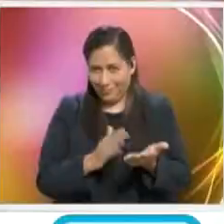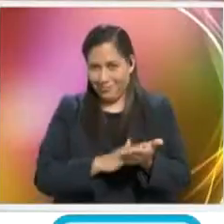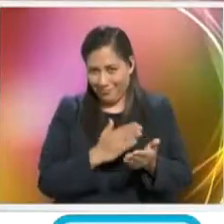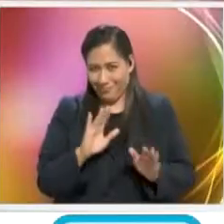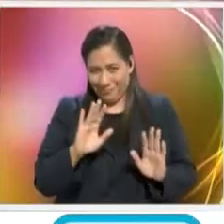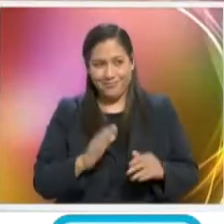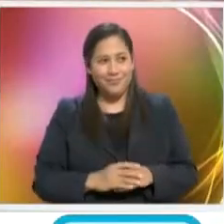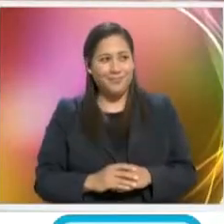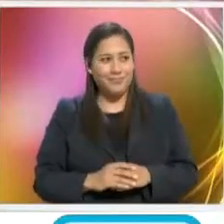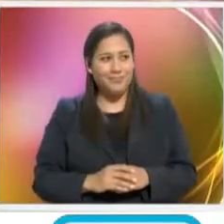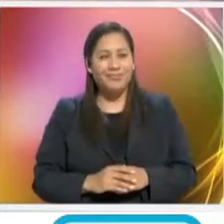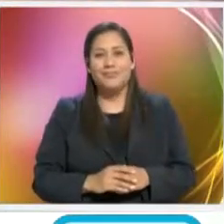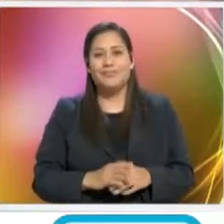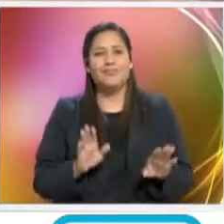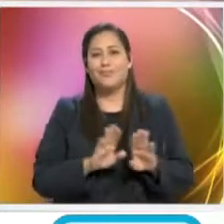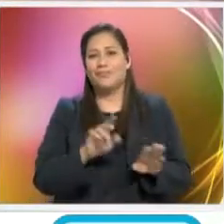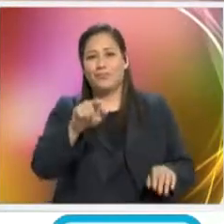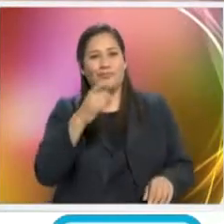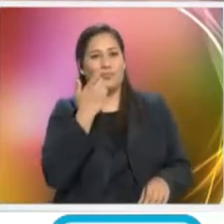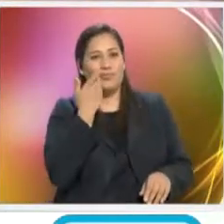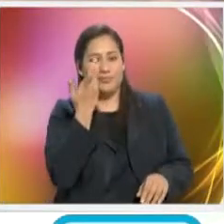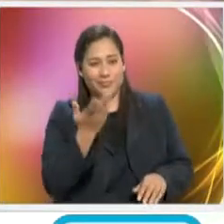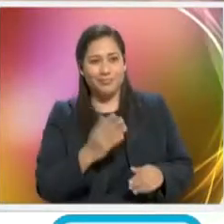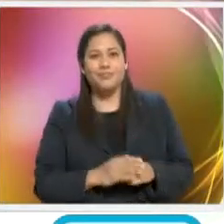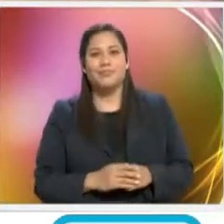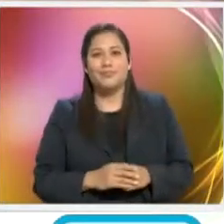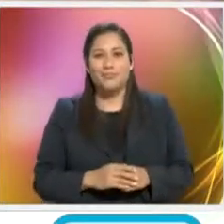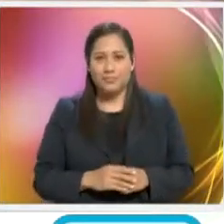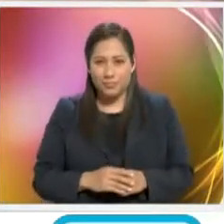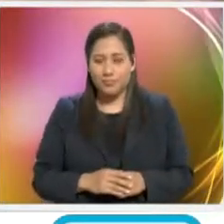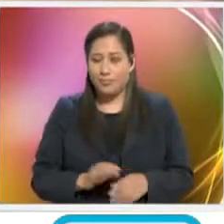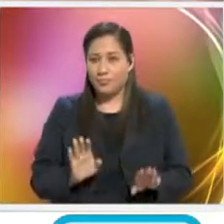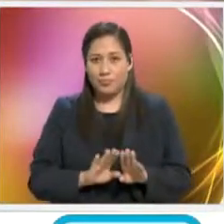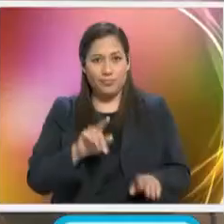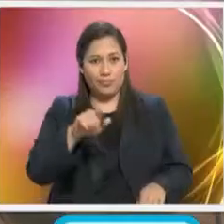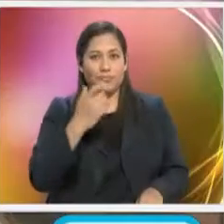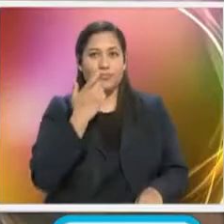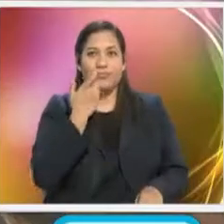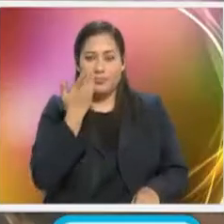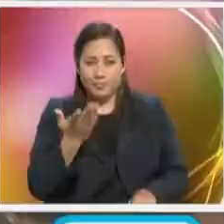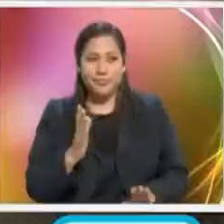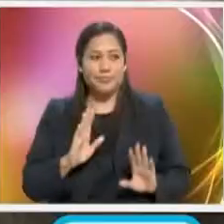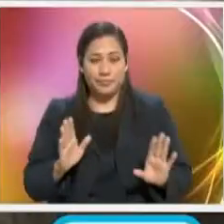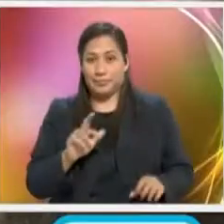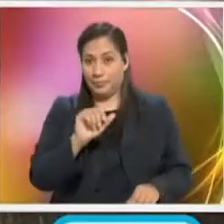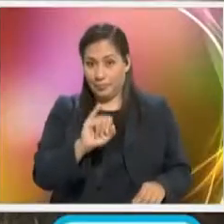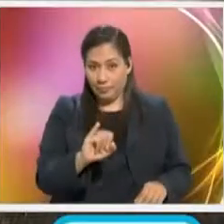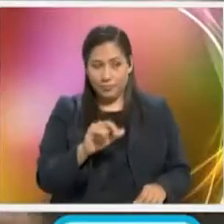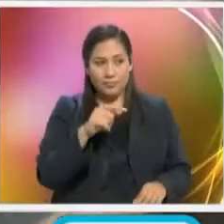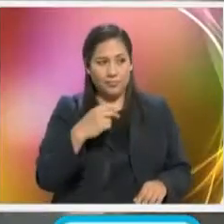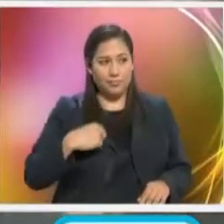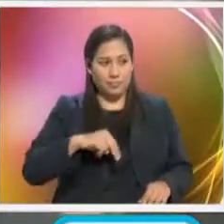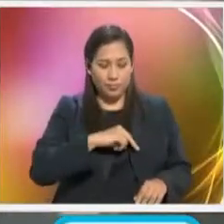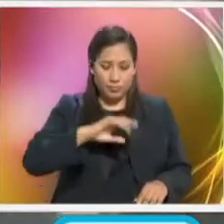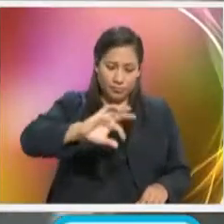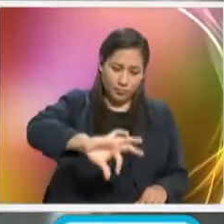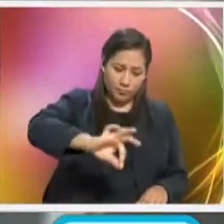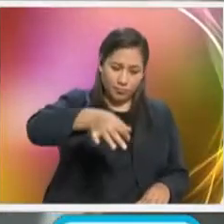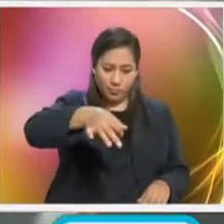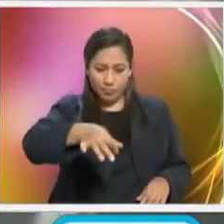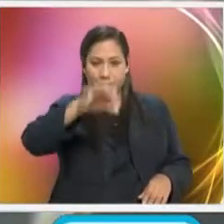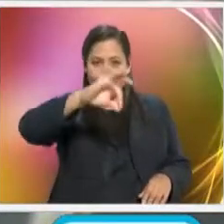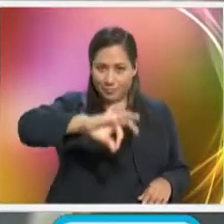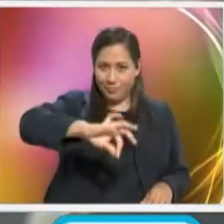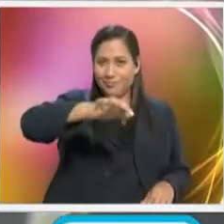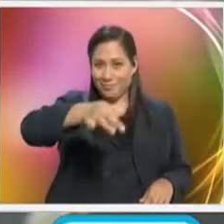Sí, bueno, cúbranlo con lo que ustedes cúbranlo con lo que ustedes quieran, ¿no? Y así literal lo sumergimos. ¿Sí se ve? Ahí